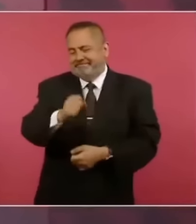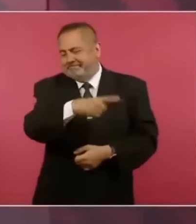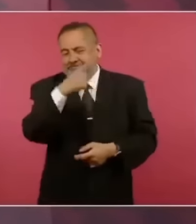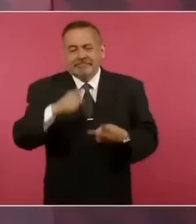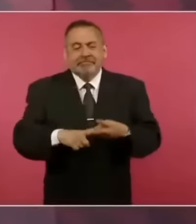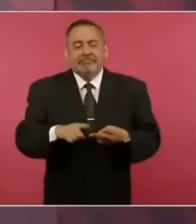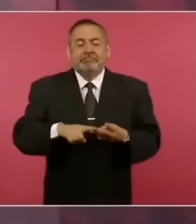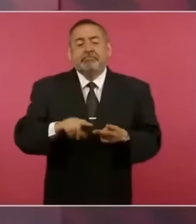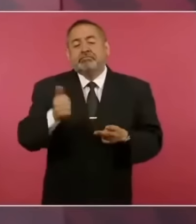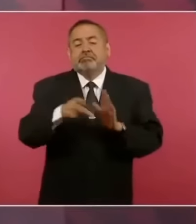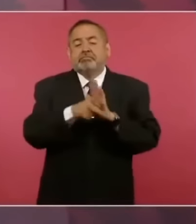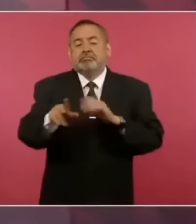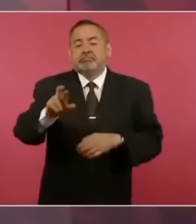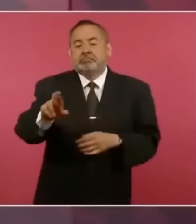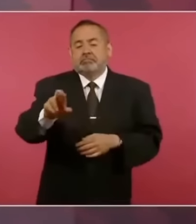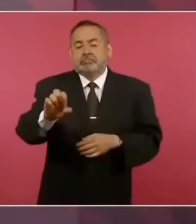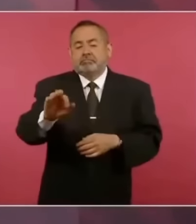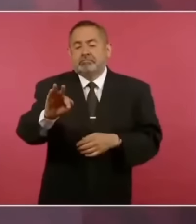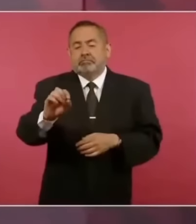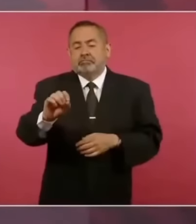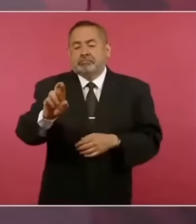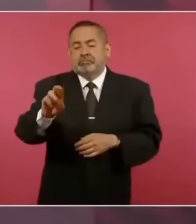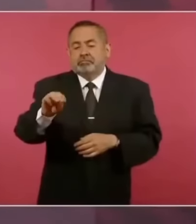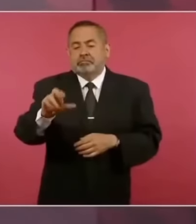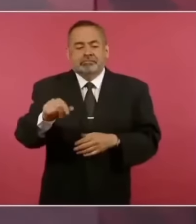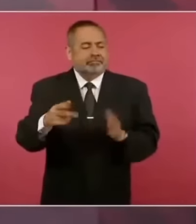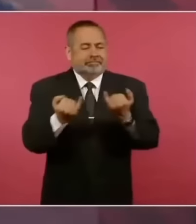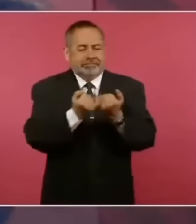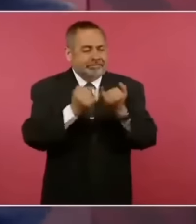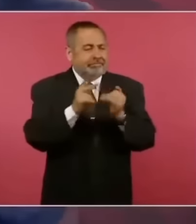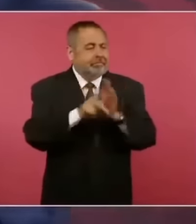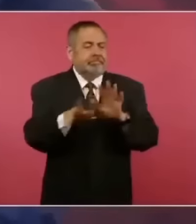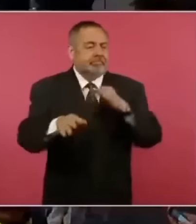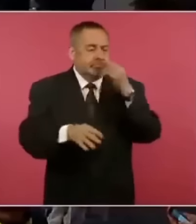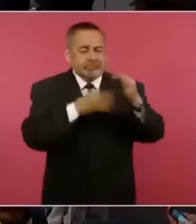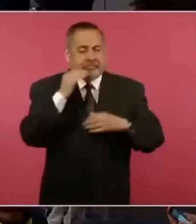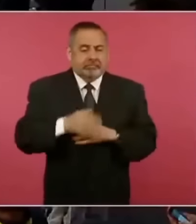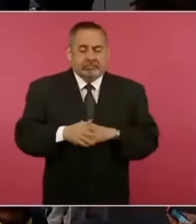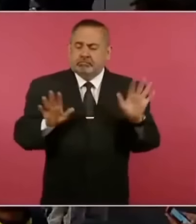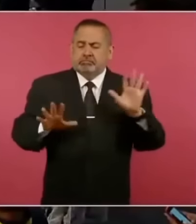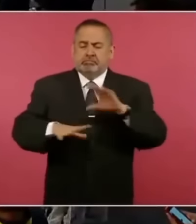reforma que este era